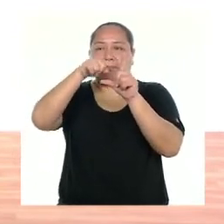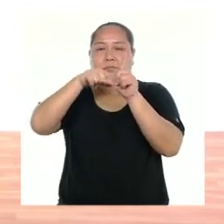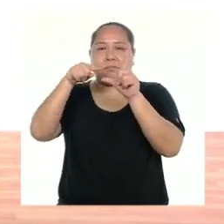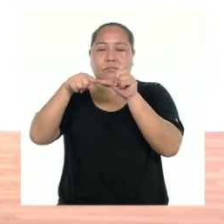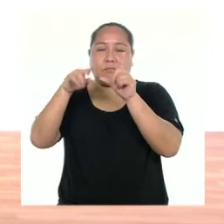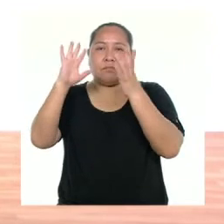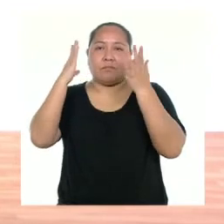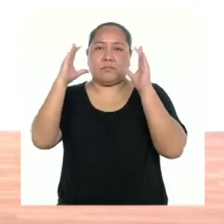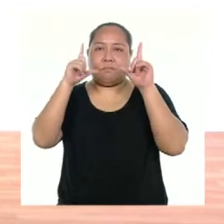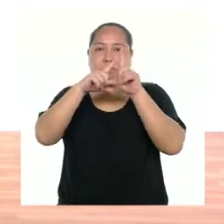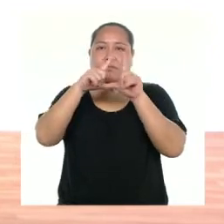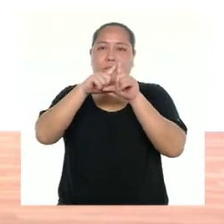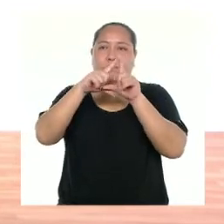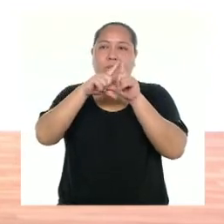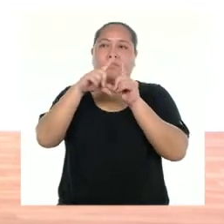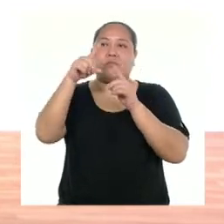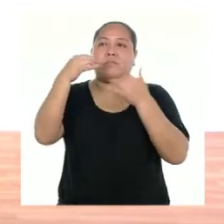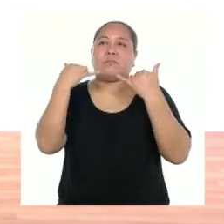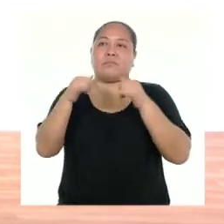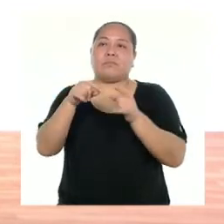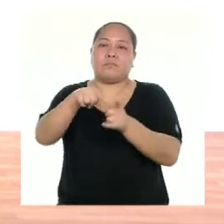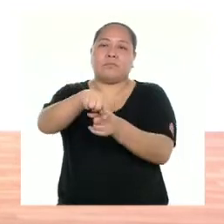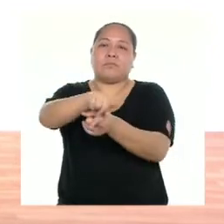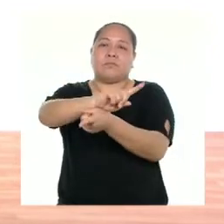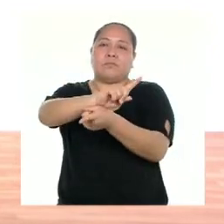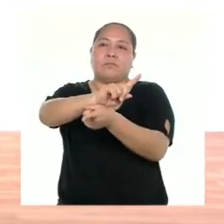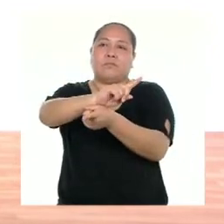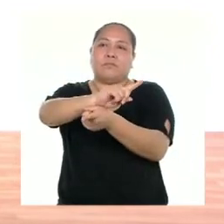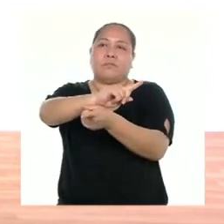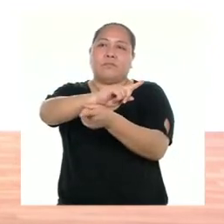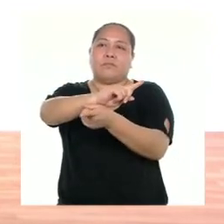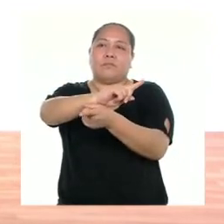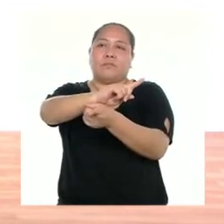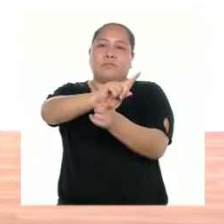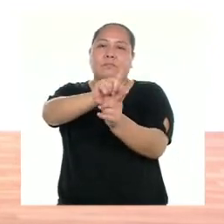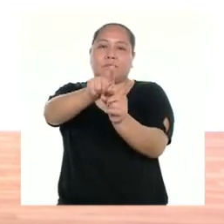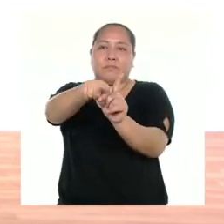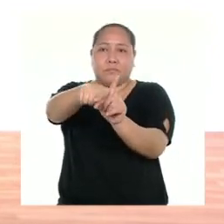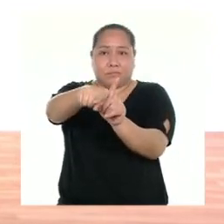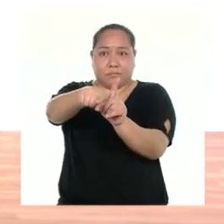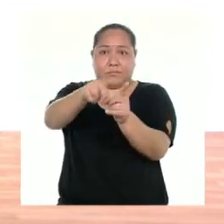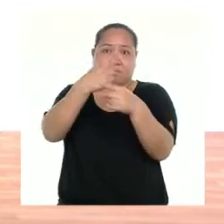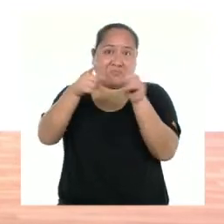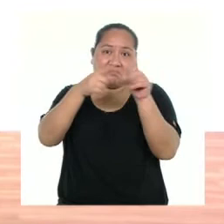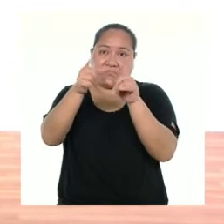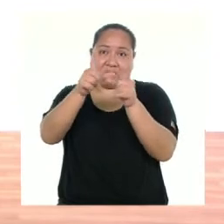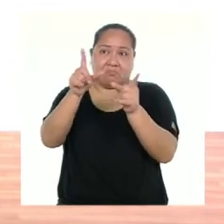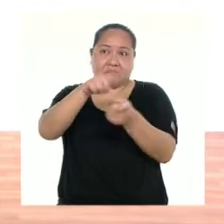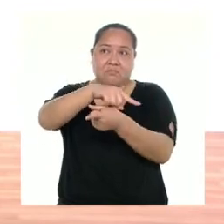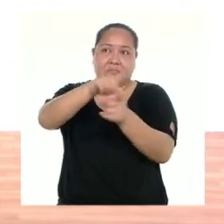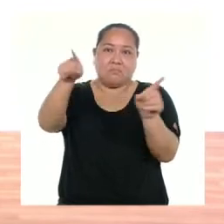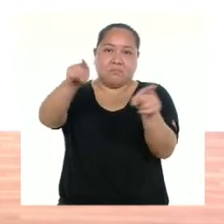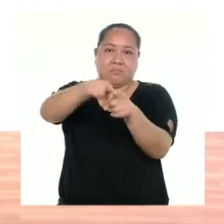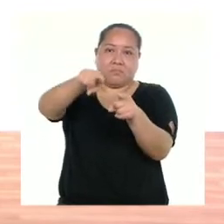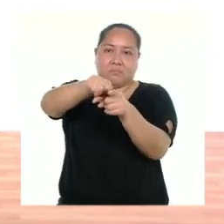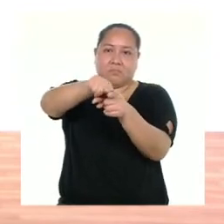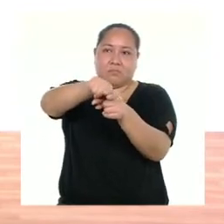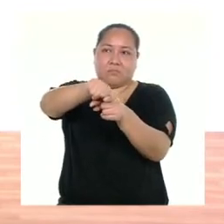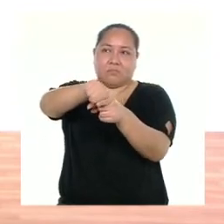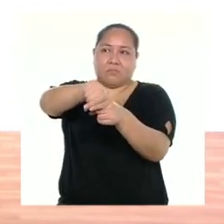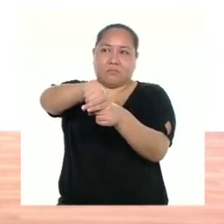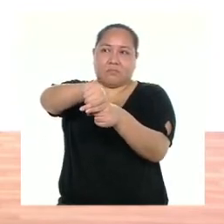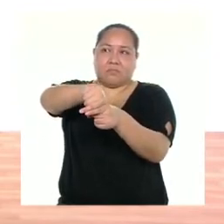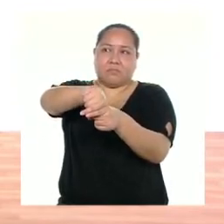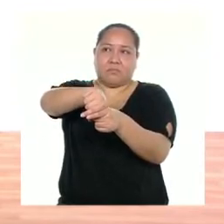de triángulo. Y aquí puedo jugar con mis pies, llevarlos a diferentes direcciones, juntar los dos